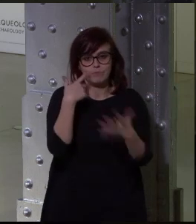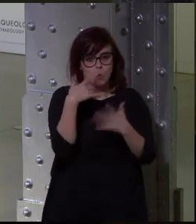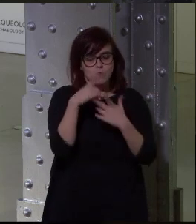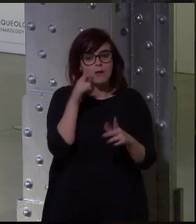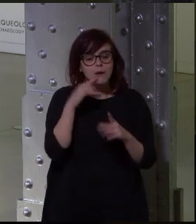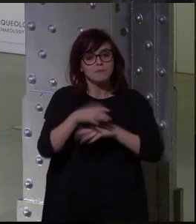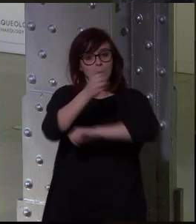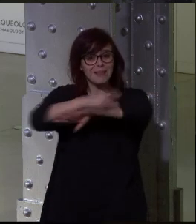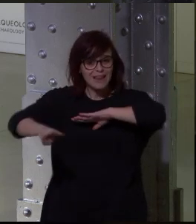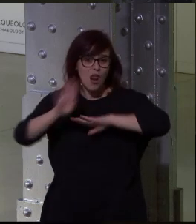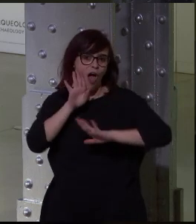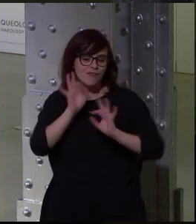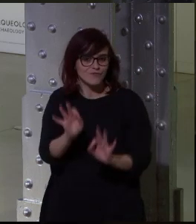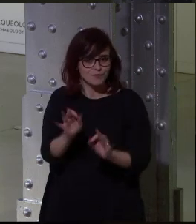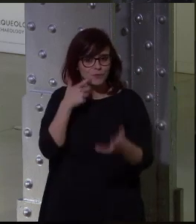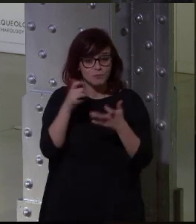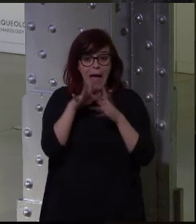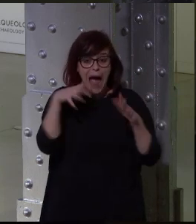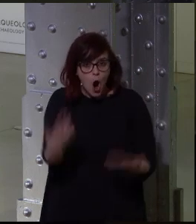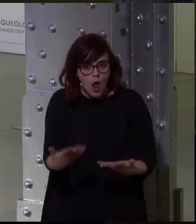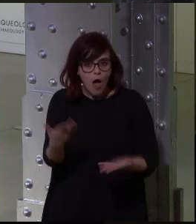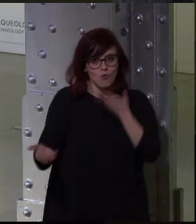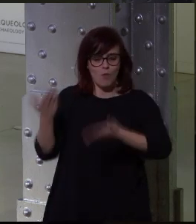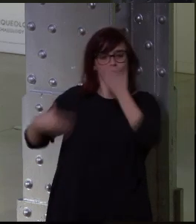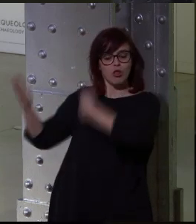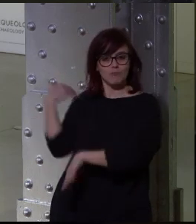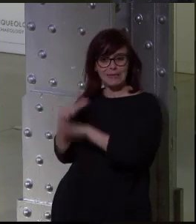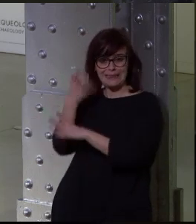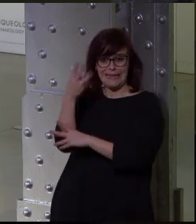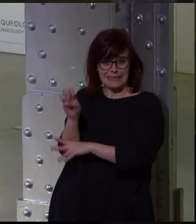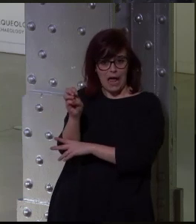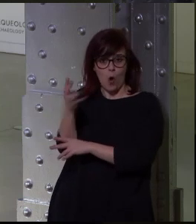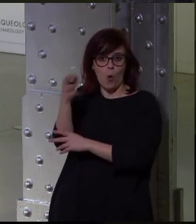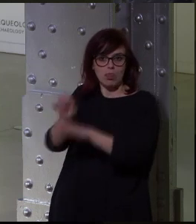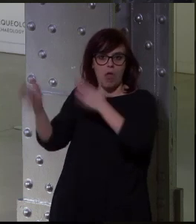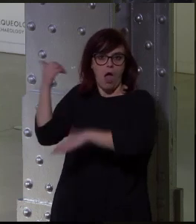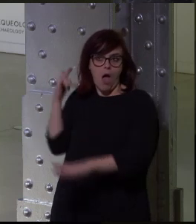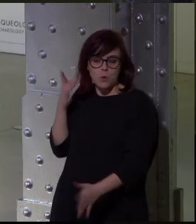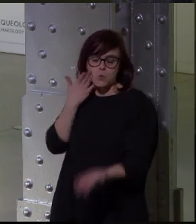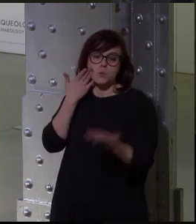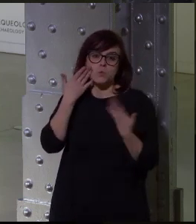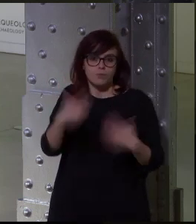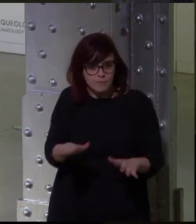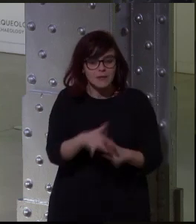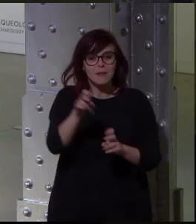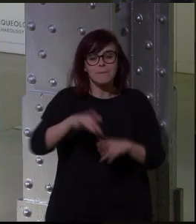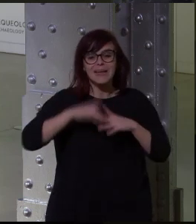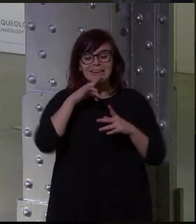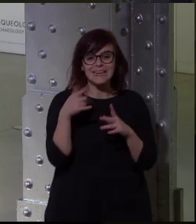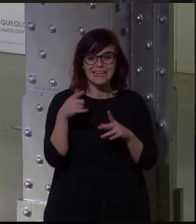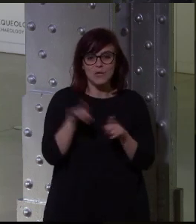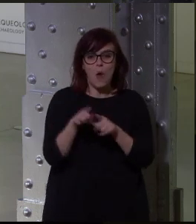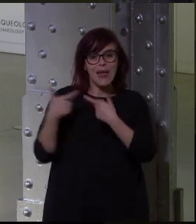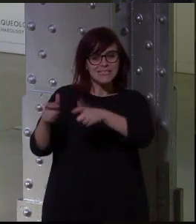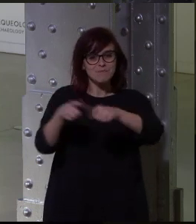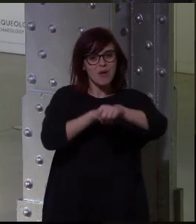muy bien en el Mediterráneo, de cómo es ahora o cómo era en los años 30 o 40. La llegada de especies